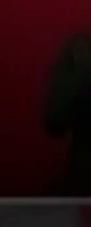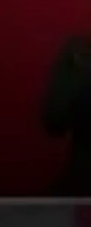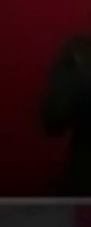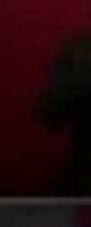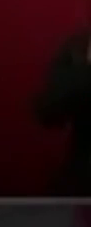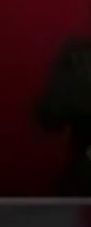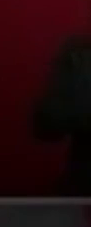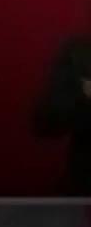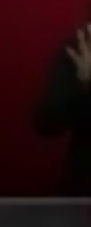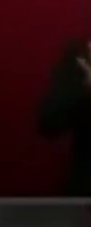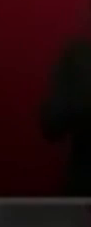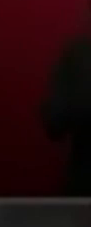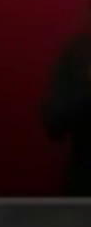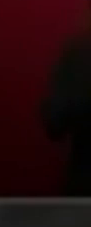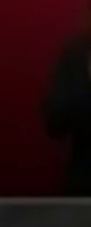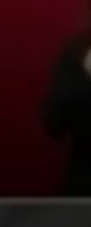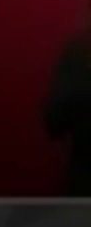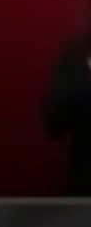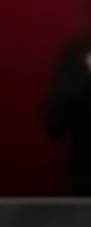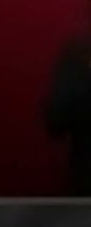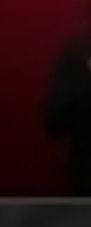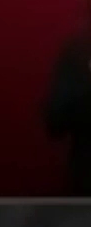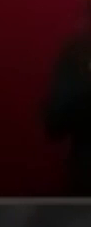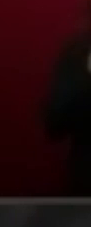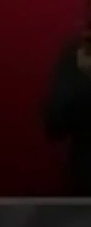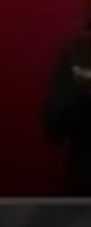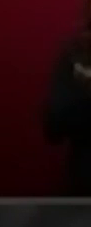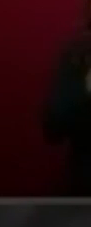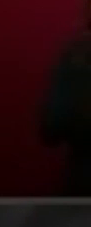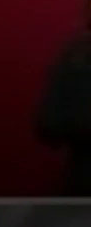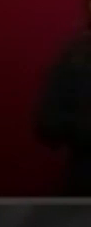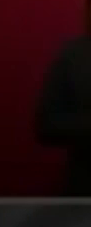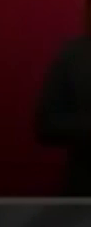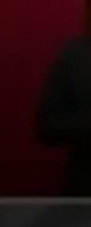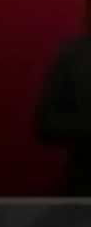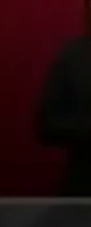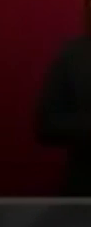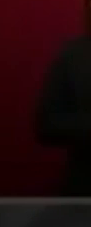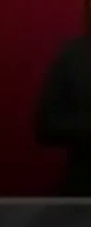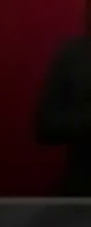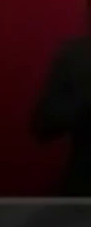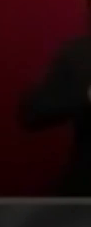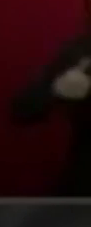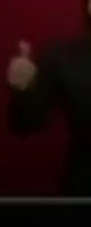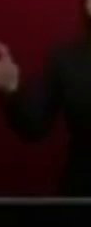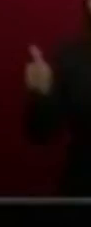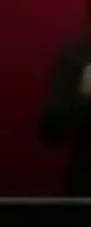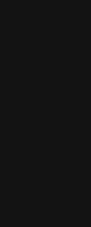me ahorra como 2 horas.